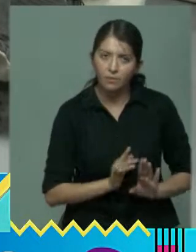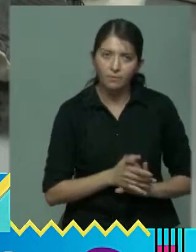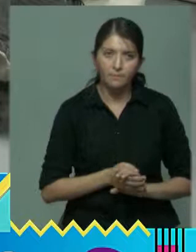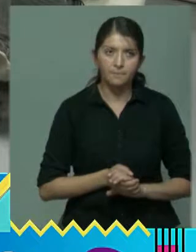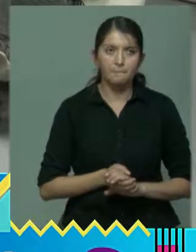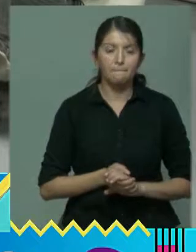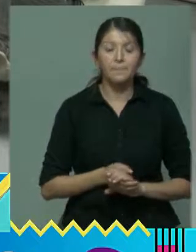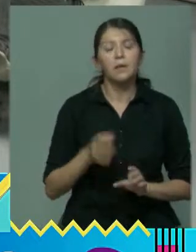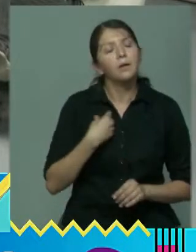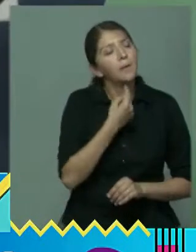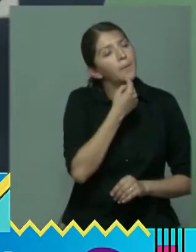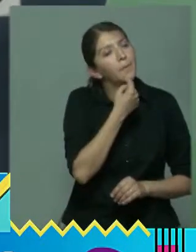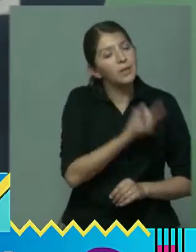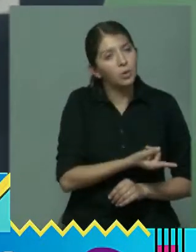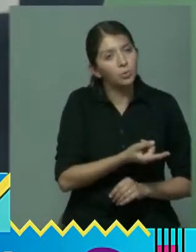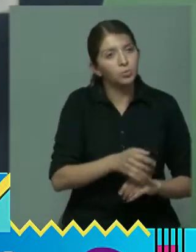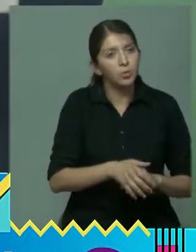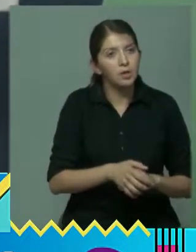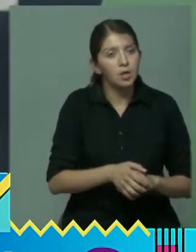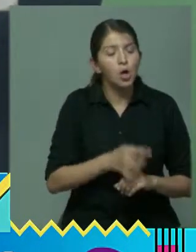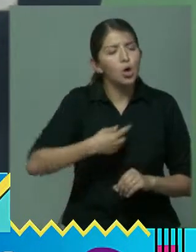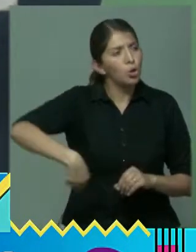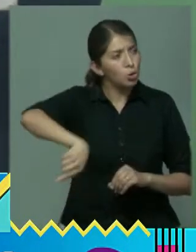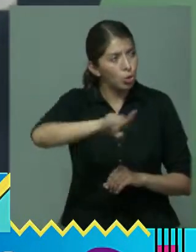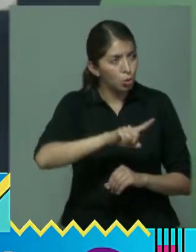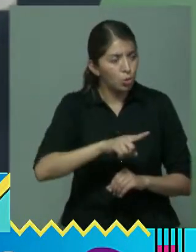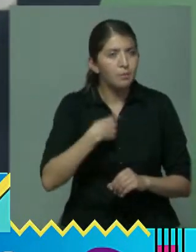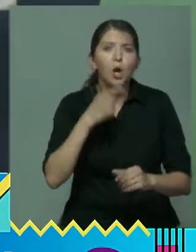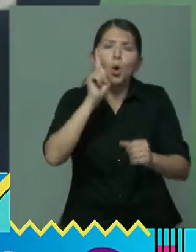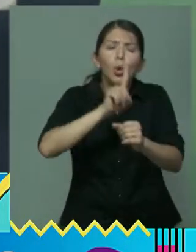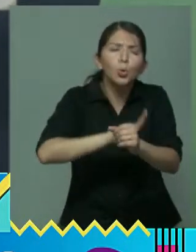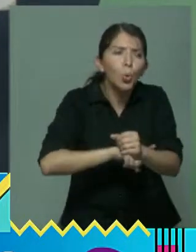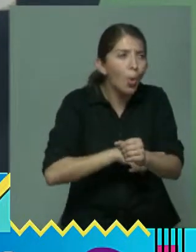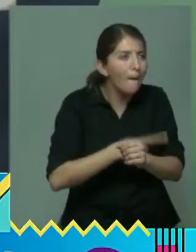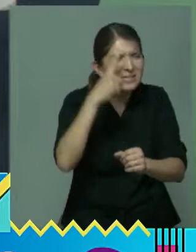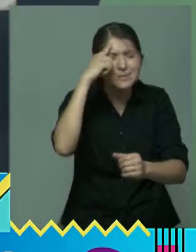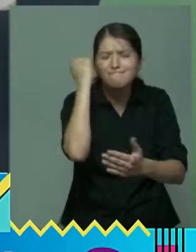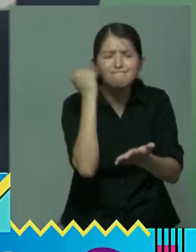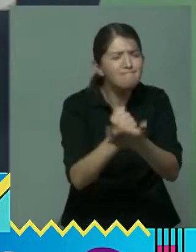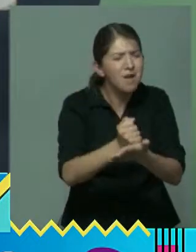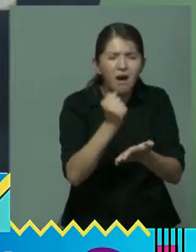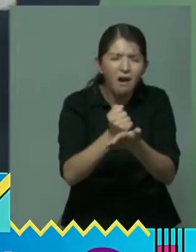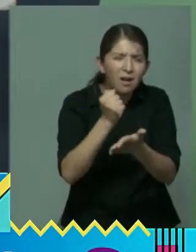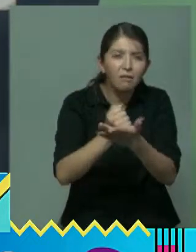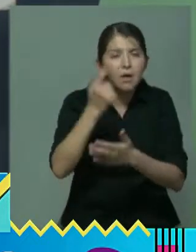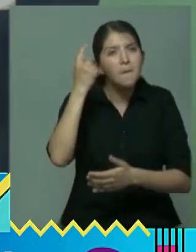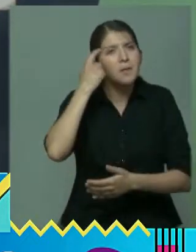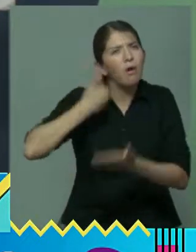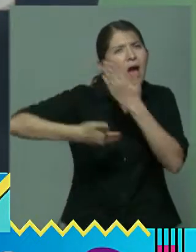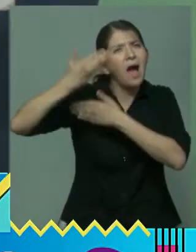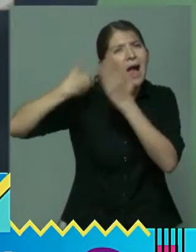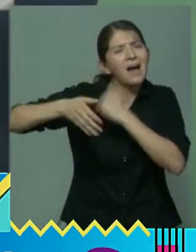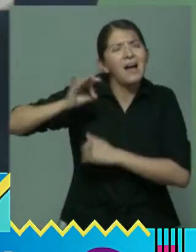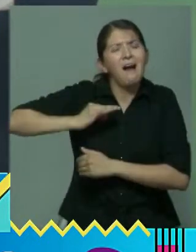si se puede desarraigar o podemos desarraigarnos de esos estereotipos históricos, tradicionales, ideológicos que arrastramos de años y